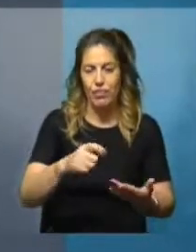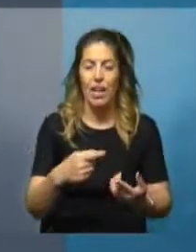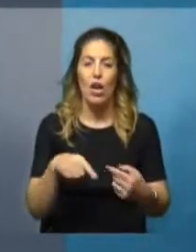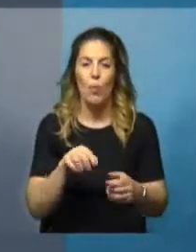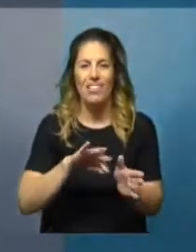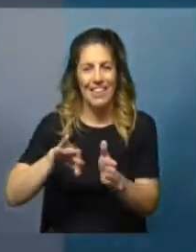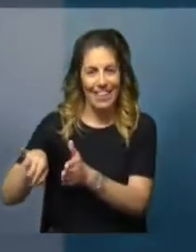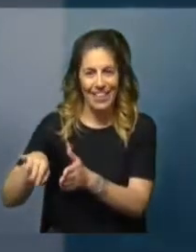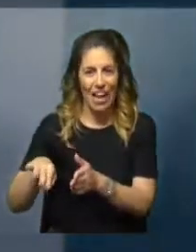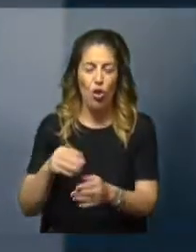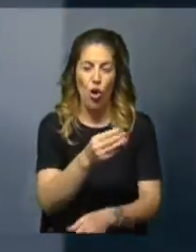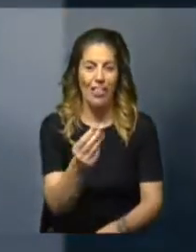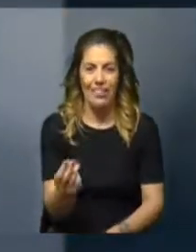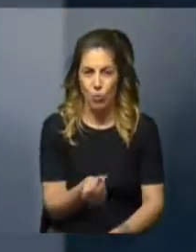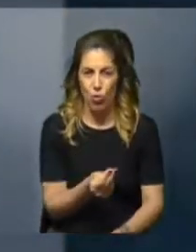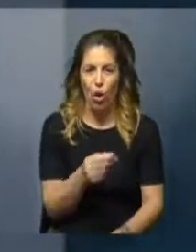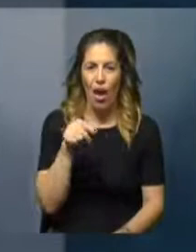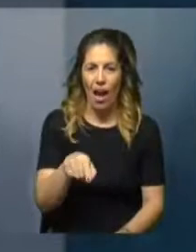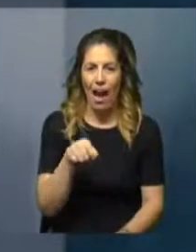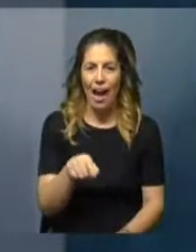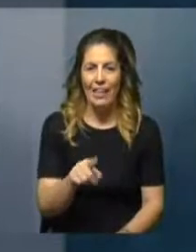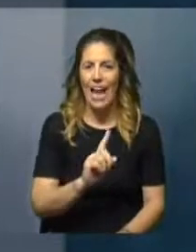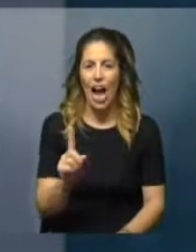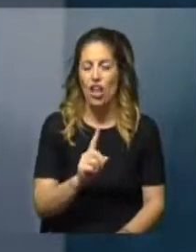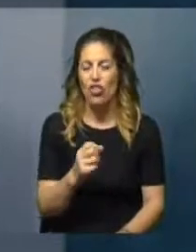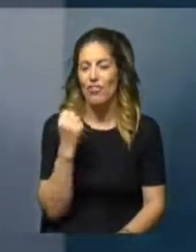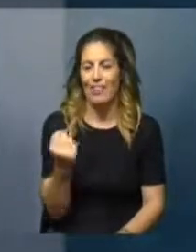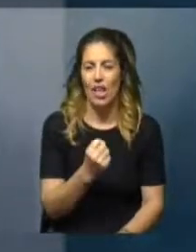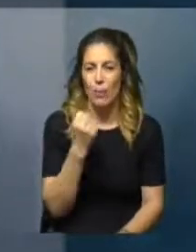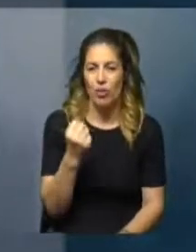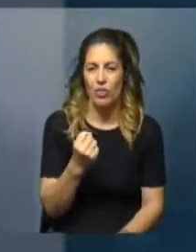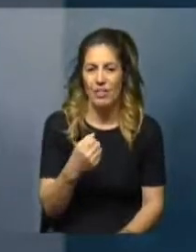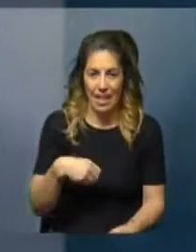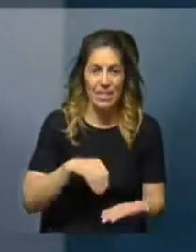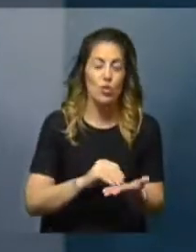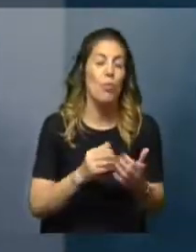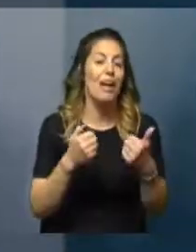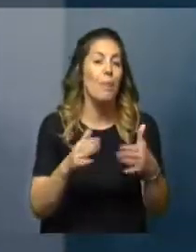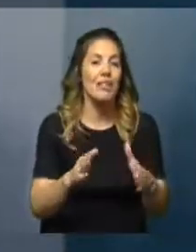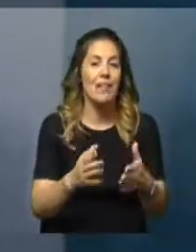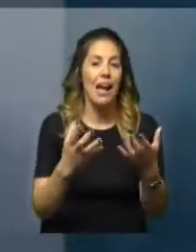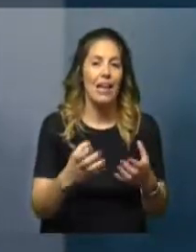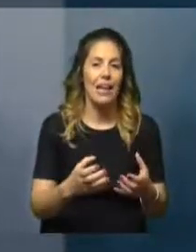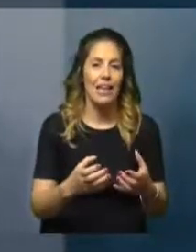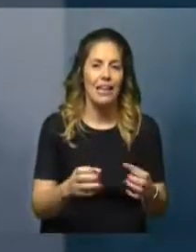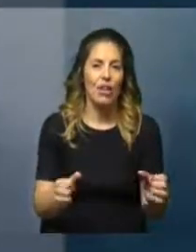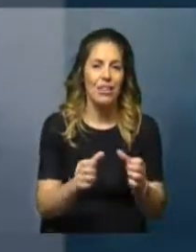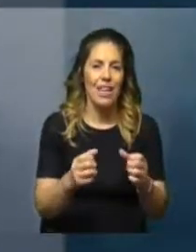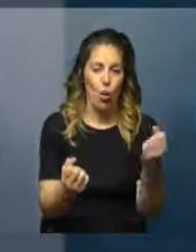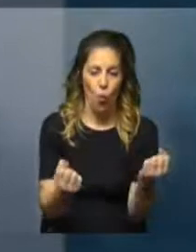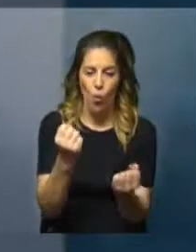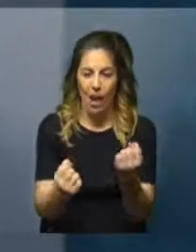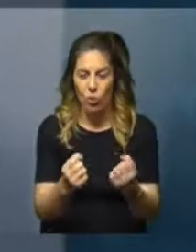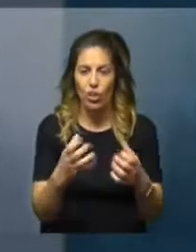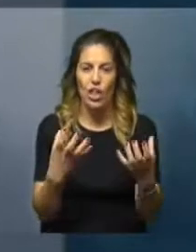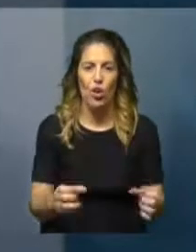lado esa parte y creo que ahí está al no tener tanta importancia más que se suma esa de que empezás a querer decir quiero hacer un auto quiero